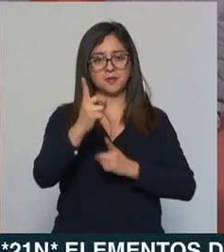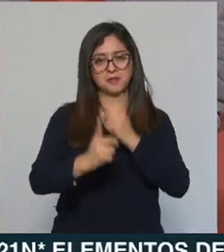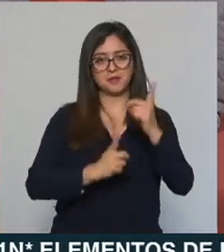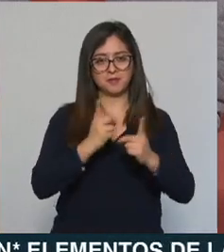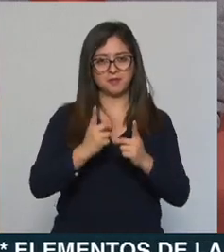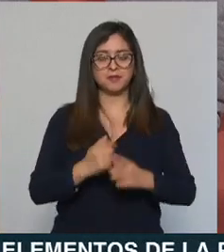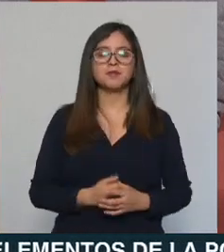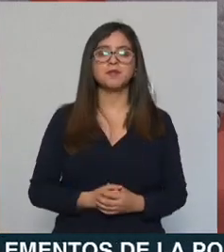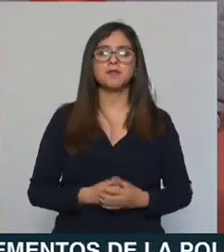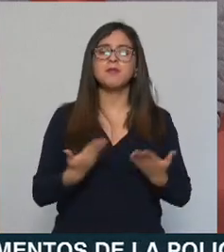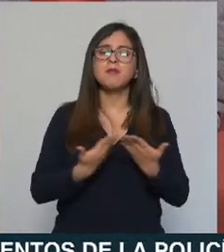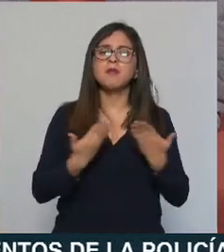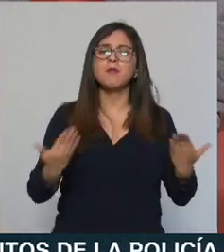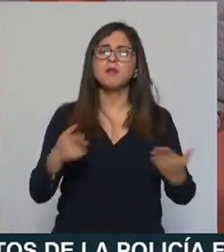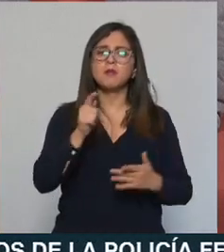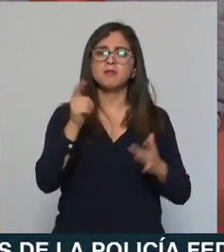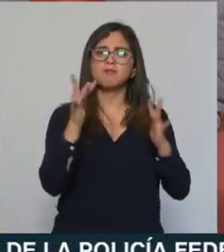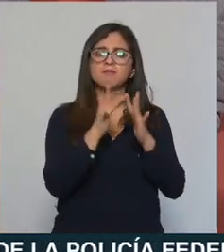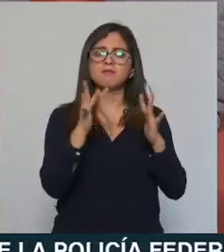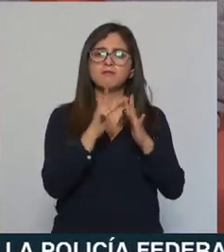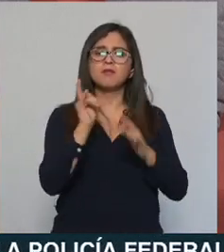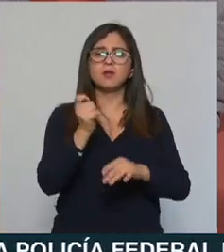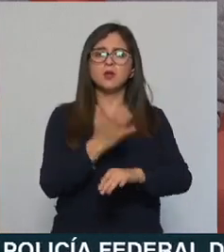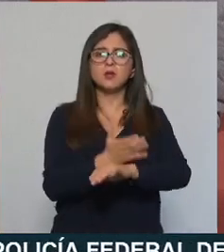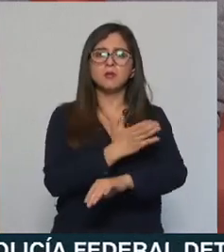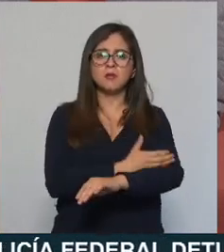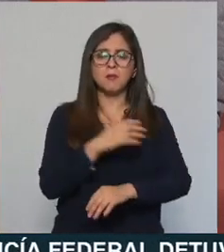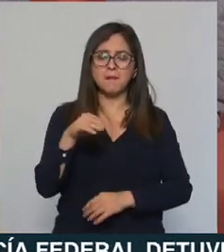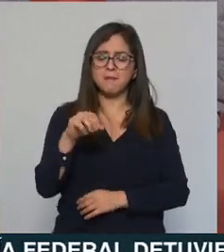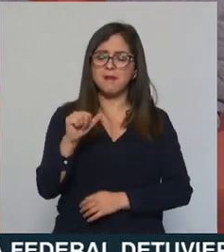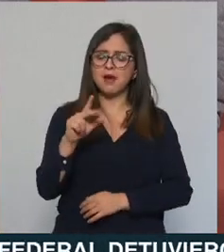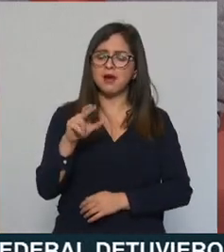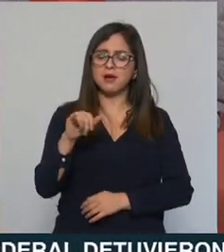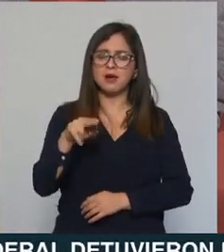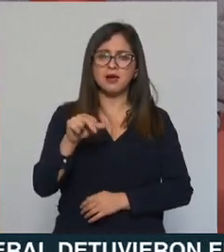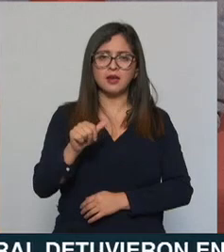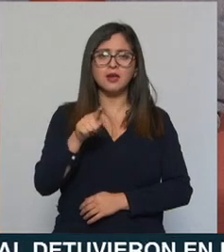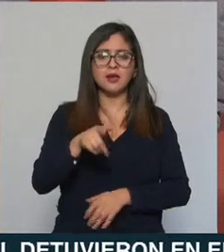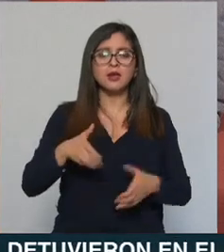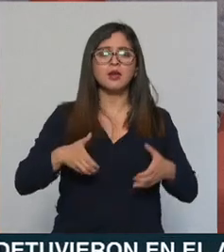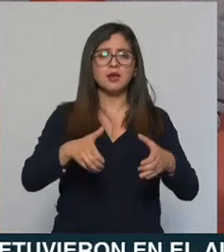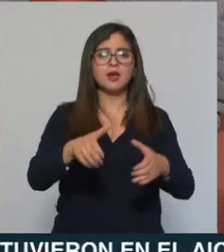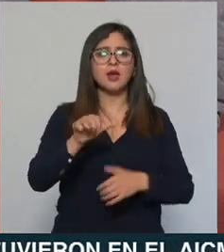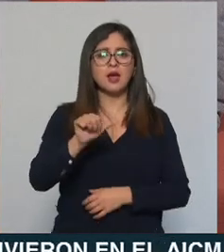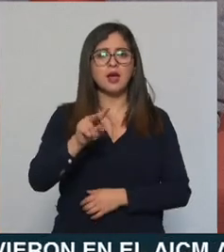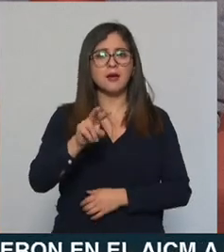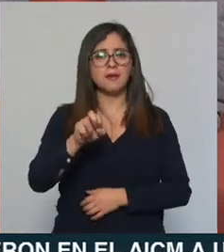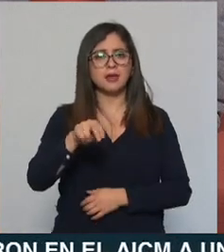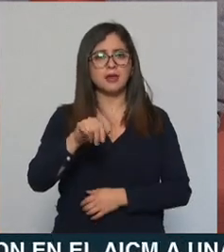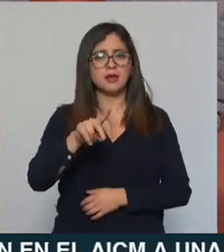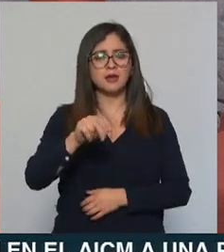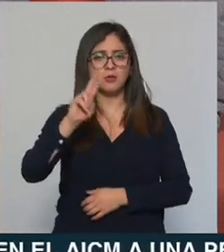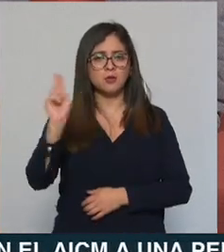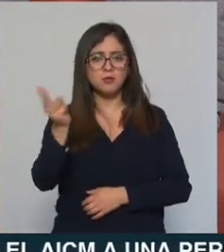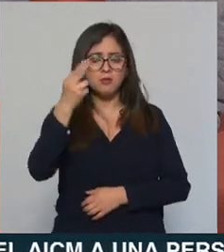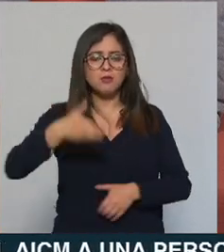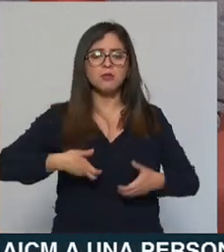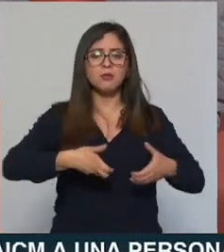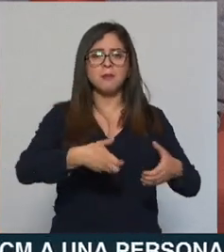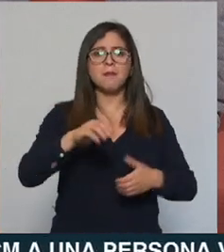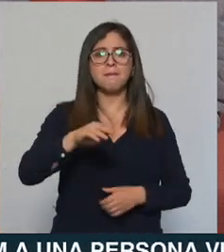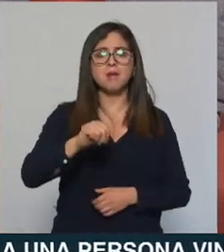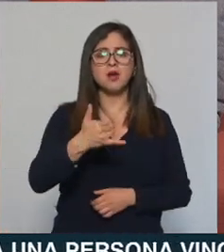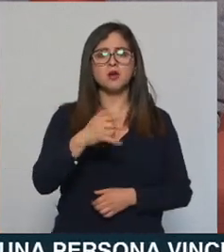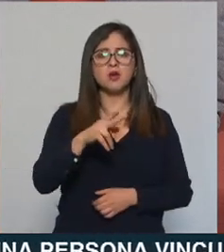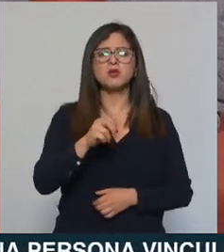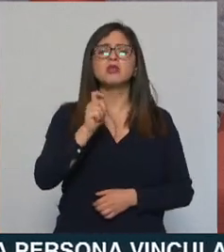Mientras tanto, nos vamos a enlazar vía telefónica con nuestra compañera Mariana Sánchez. Ella se encuentra en Avenida Universidad y la calle de Mayorazgo, donde vecinos se